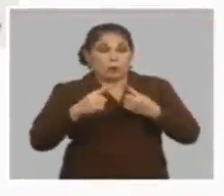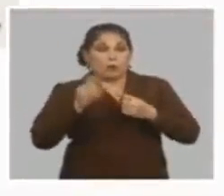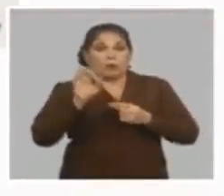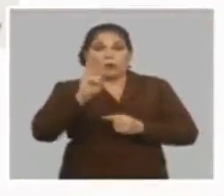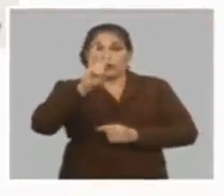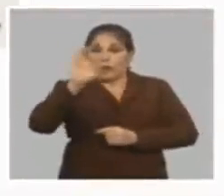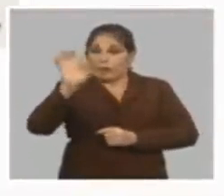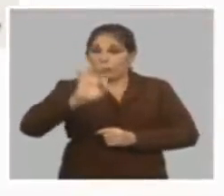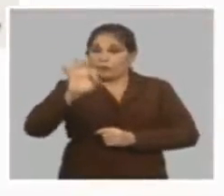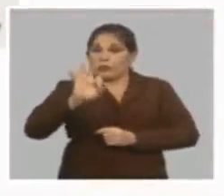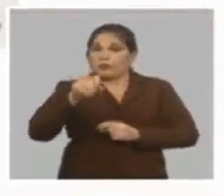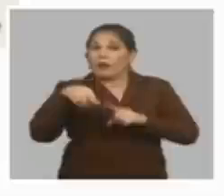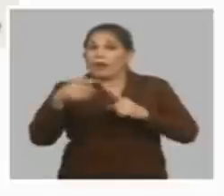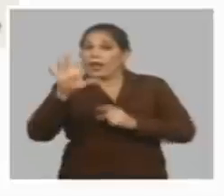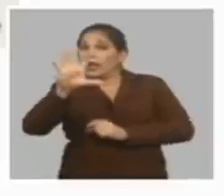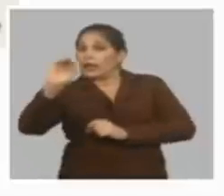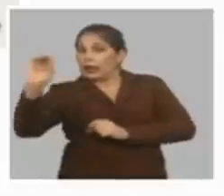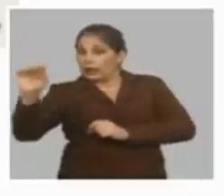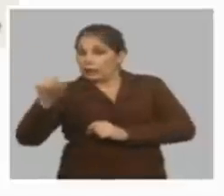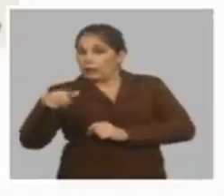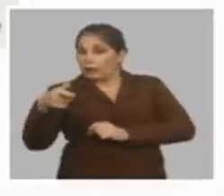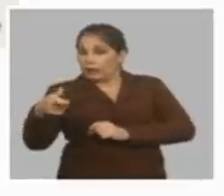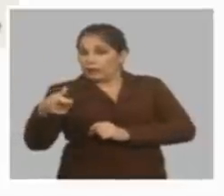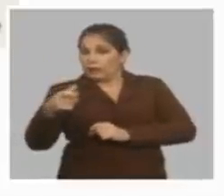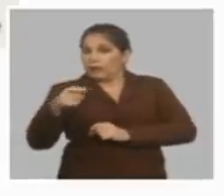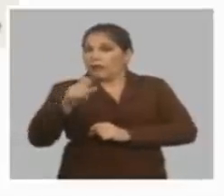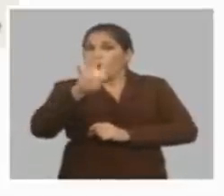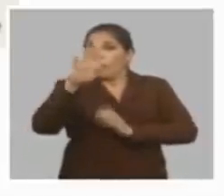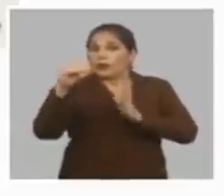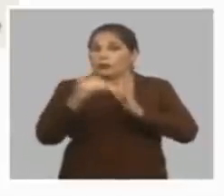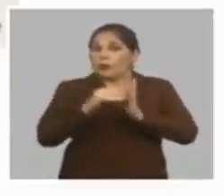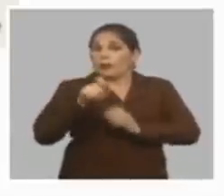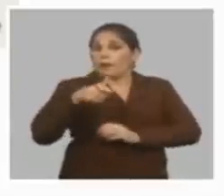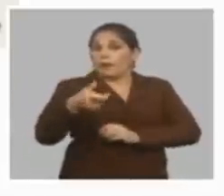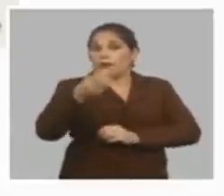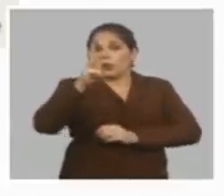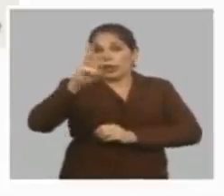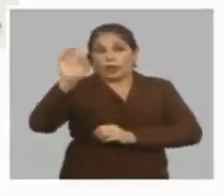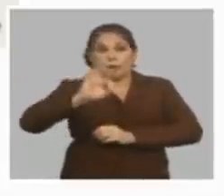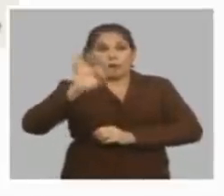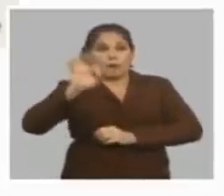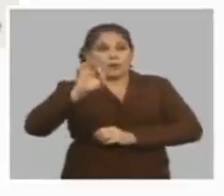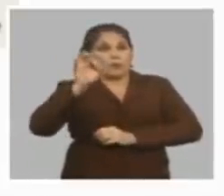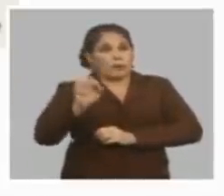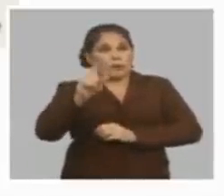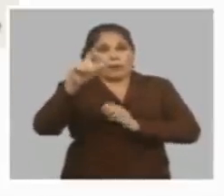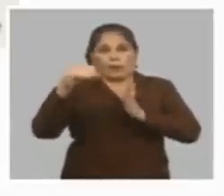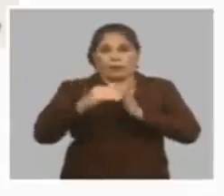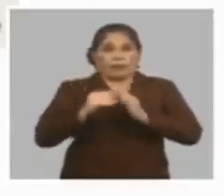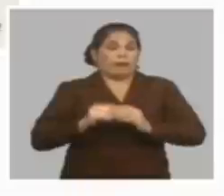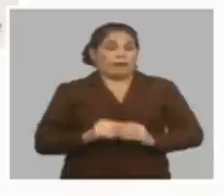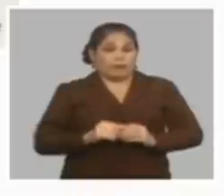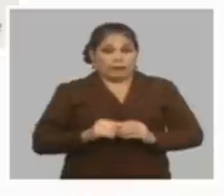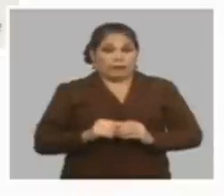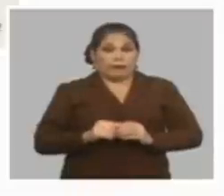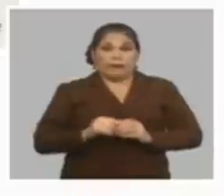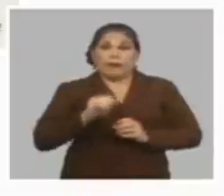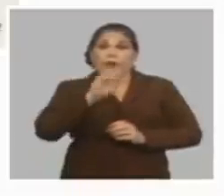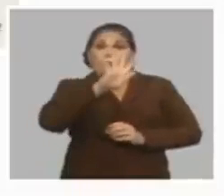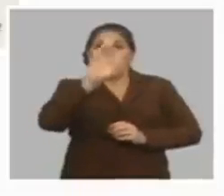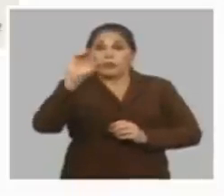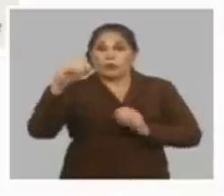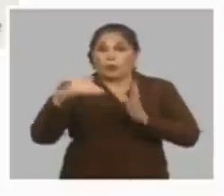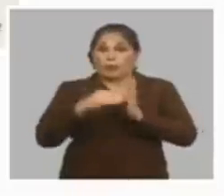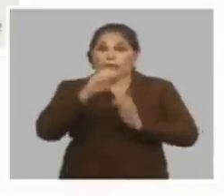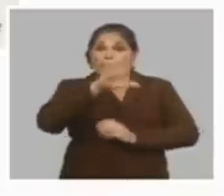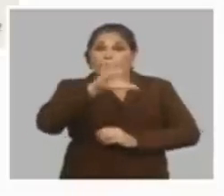un 3% de 500. Y el que gane 4.000 pesos paga un 3% de 1.000. Y el que gane